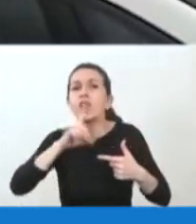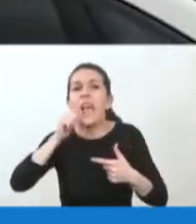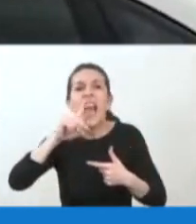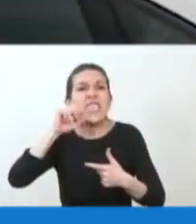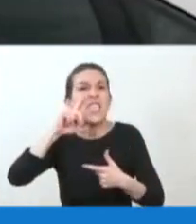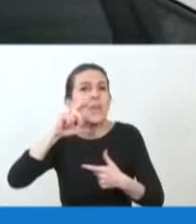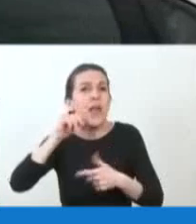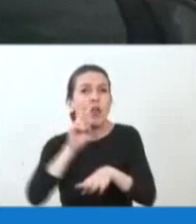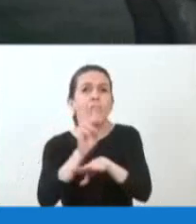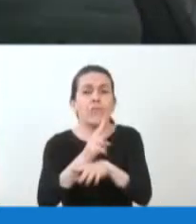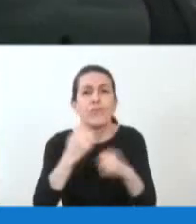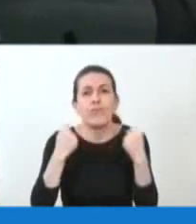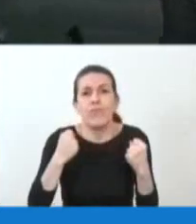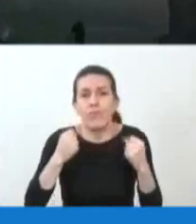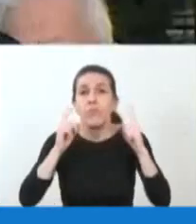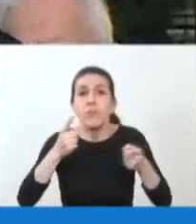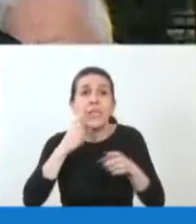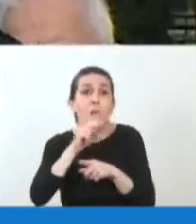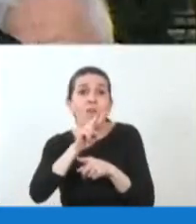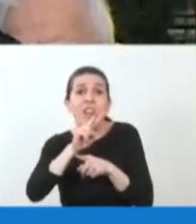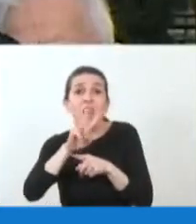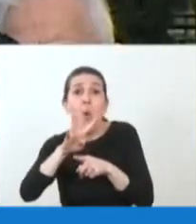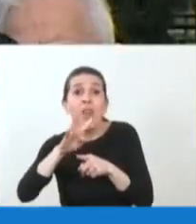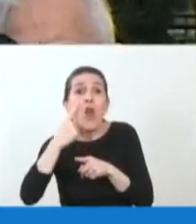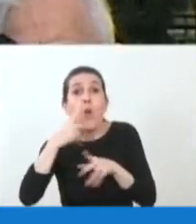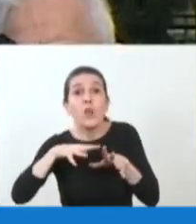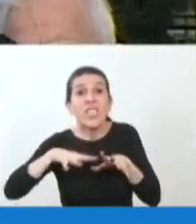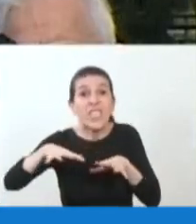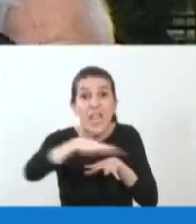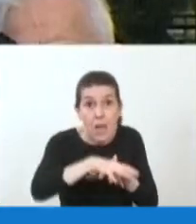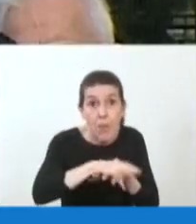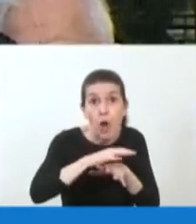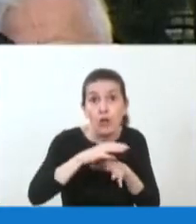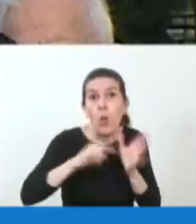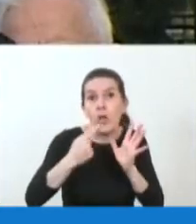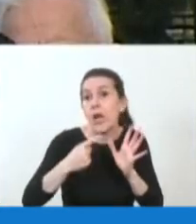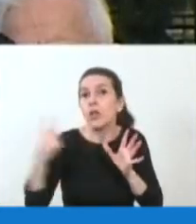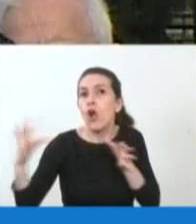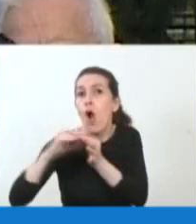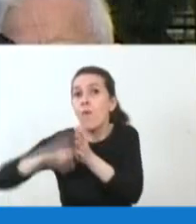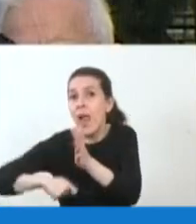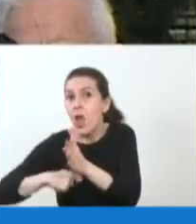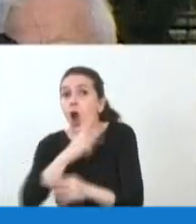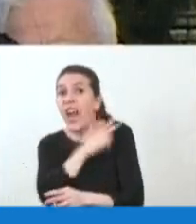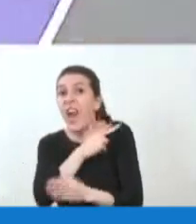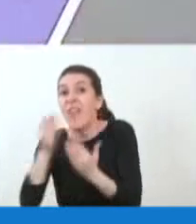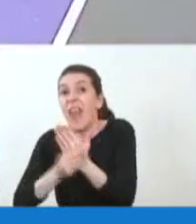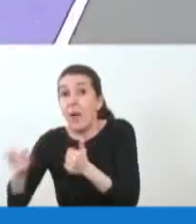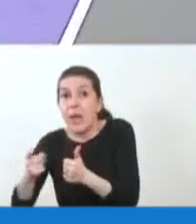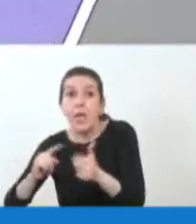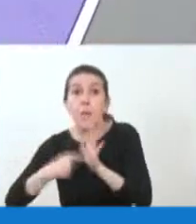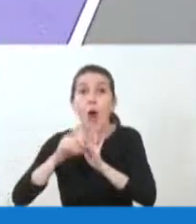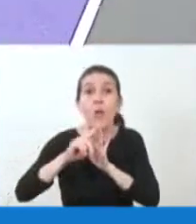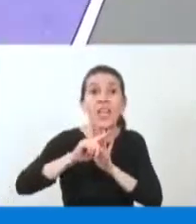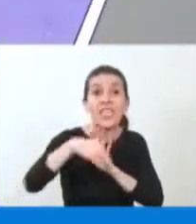24 municipios de gran buenos aires un convenio entre jefatura de gabinete y la provincia de buenos